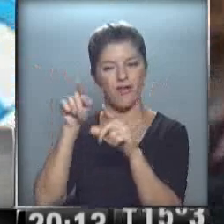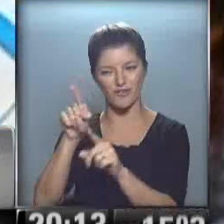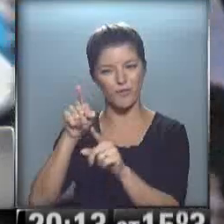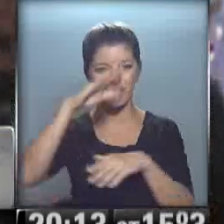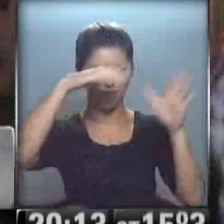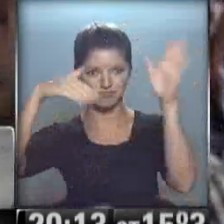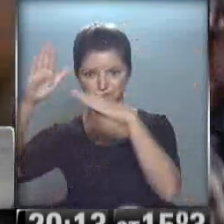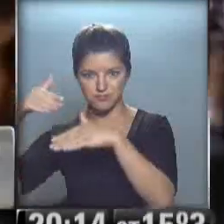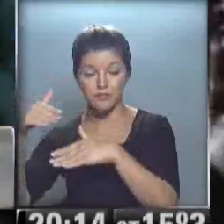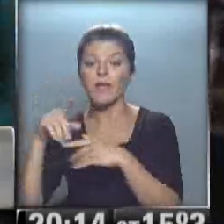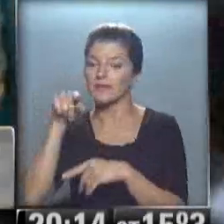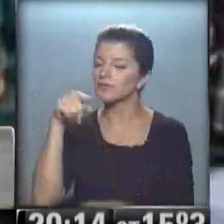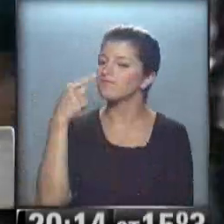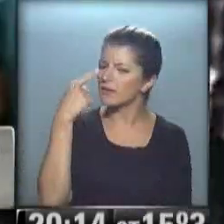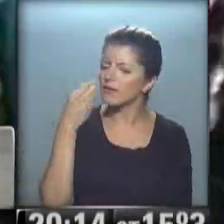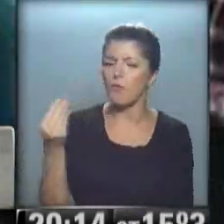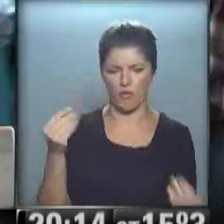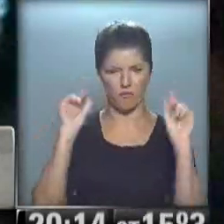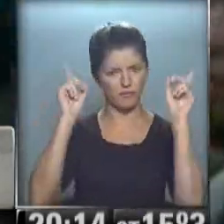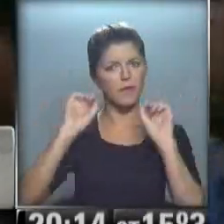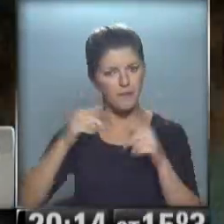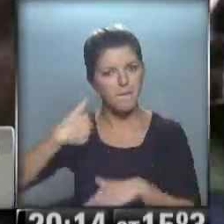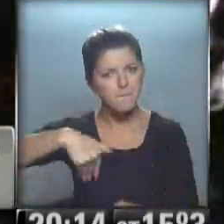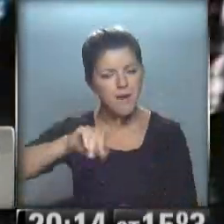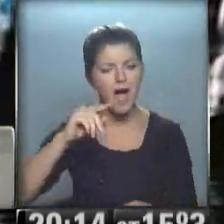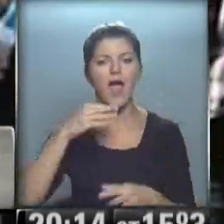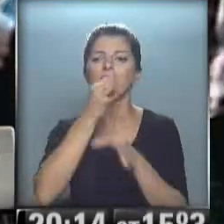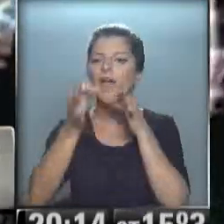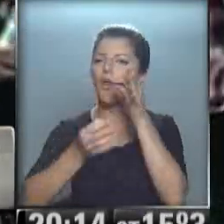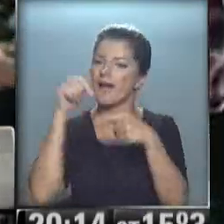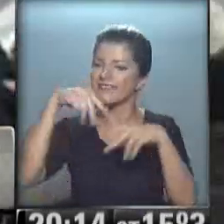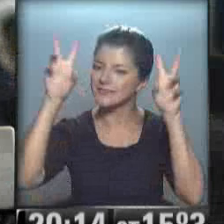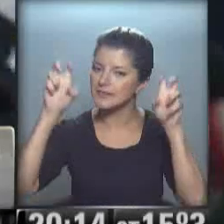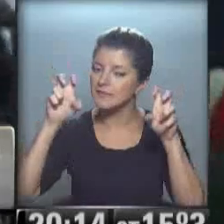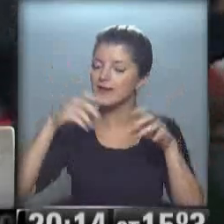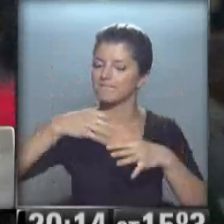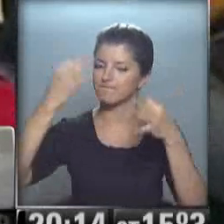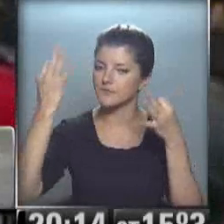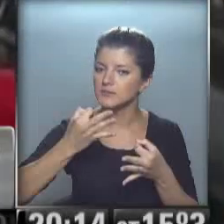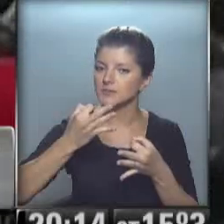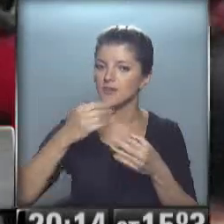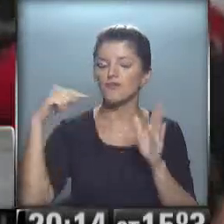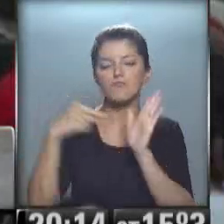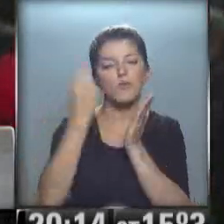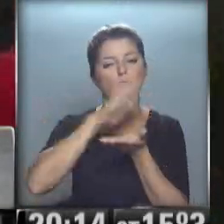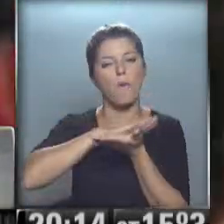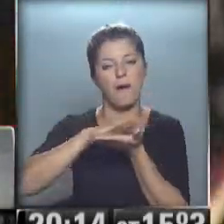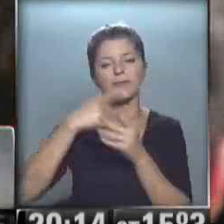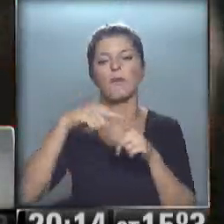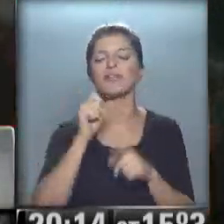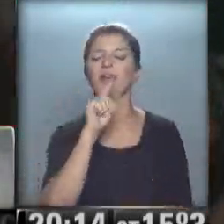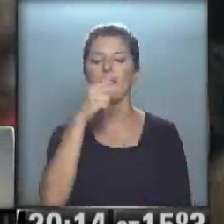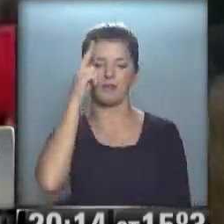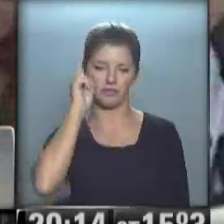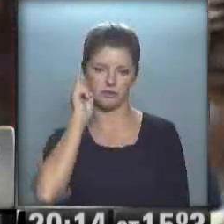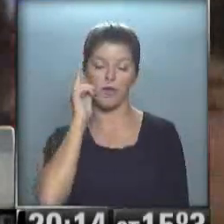es interesante porque los profesores van a discutir también sobre un tema que, sin lugar a dudas, es central en la política chilena.